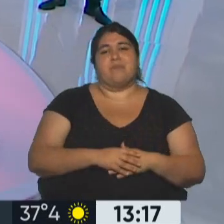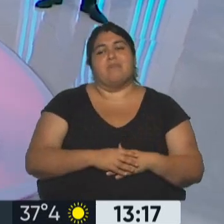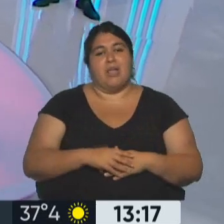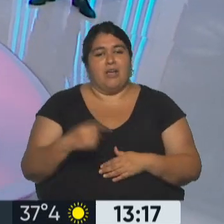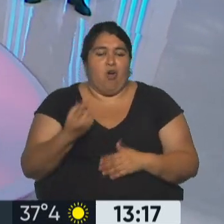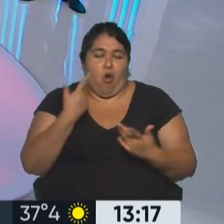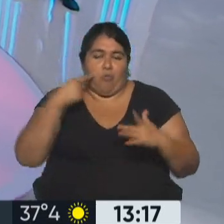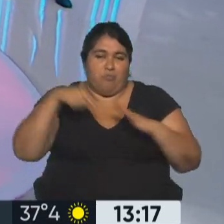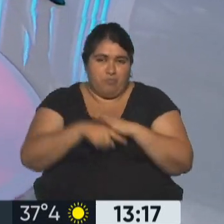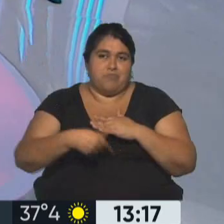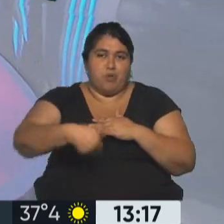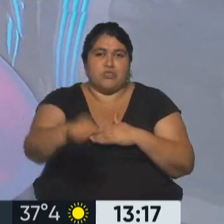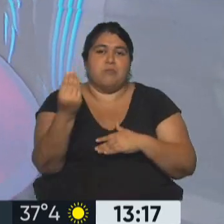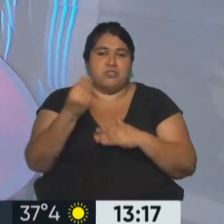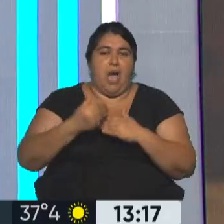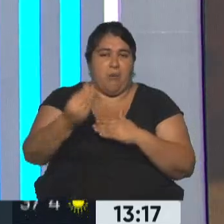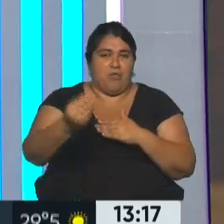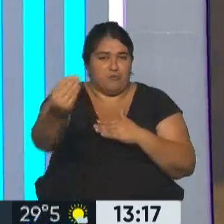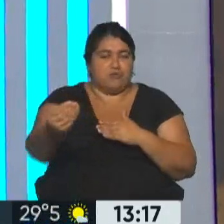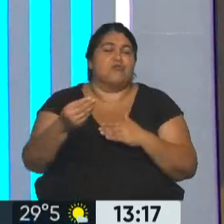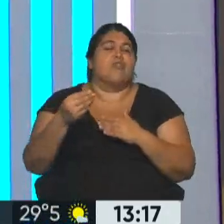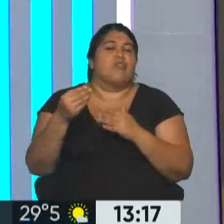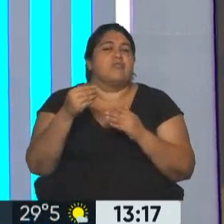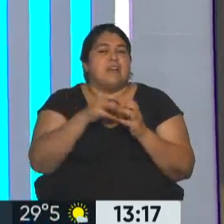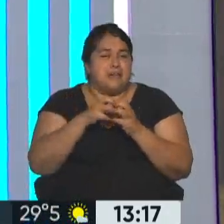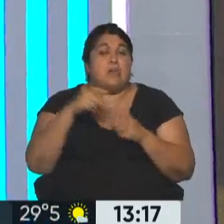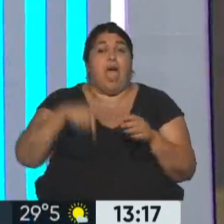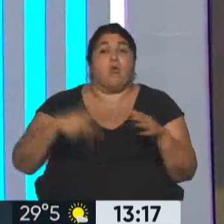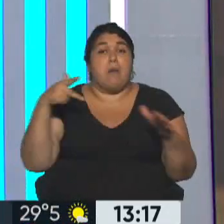a seguir analizándolo por los próximos sábados, el presente y futuro de Chile. Ahora hacemos la primera pausa en Televisión Pública.